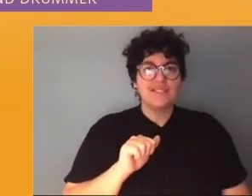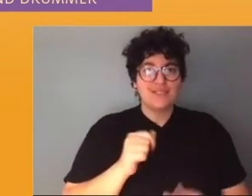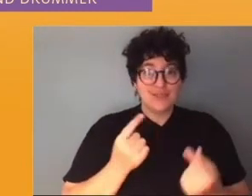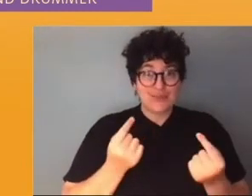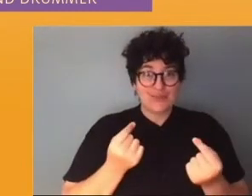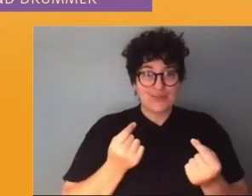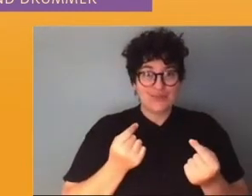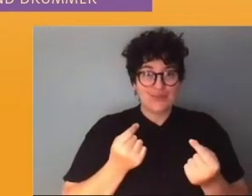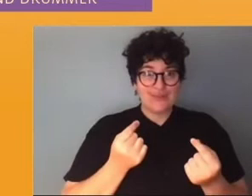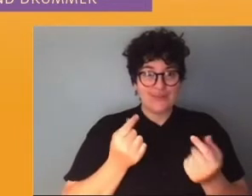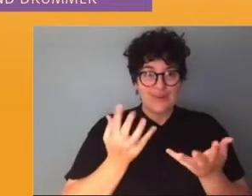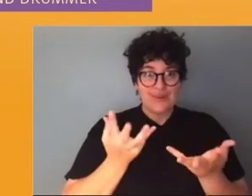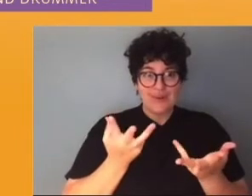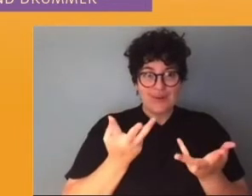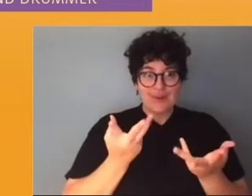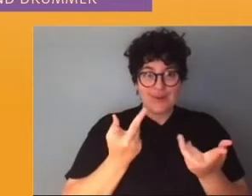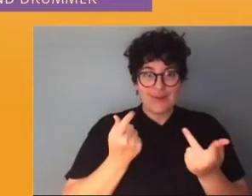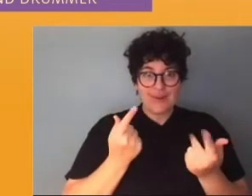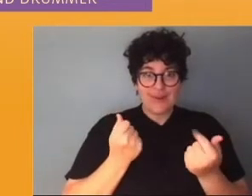para